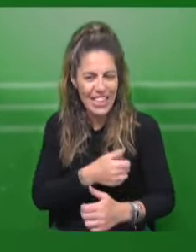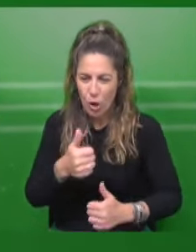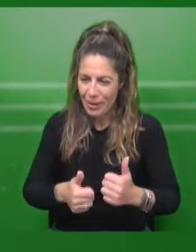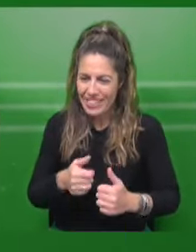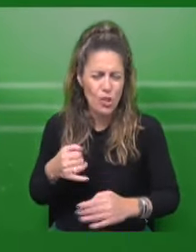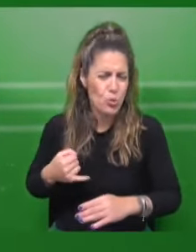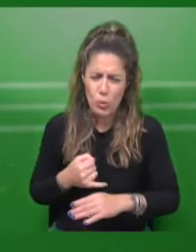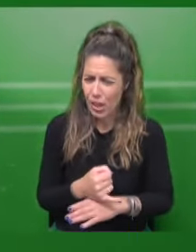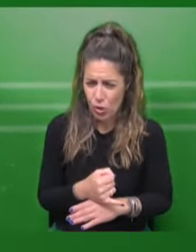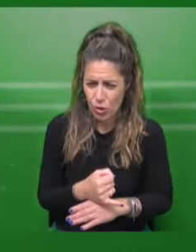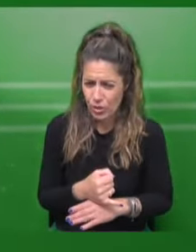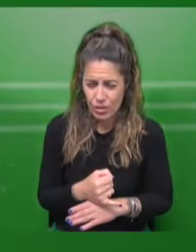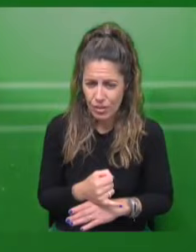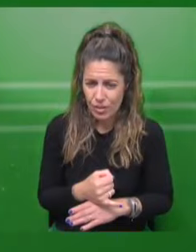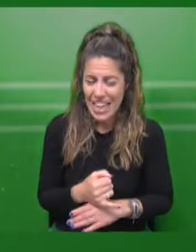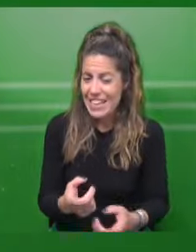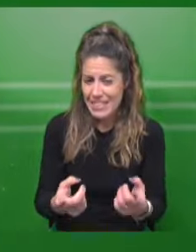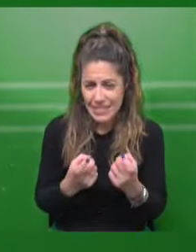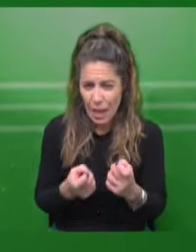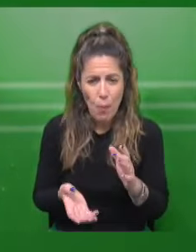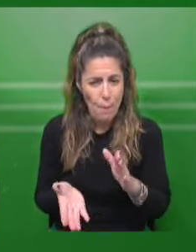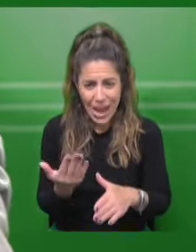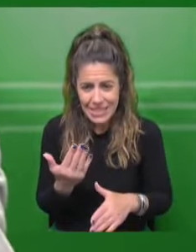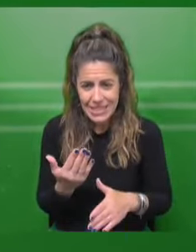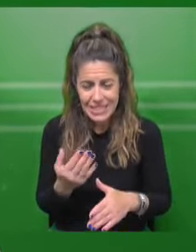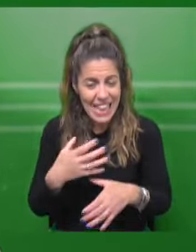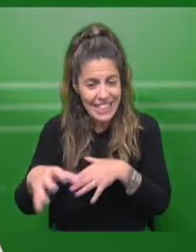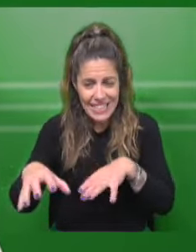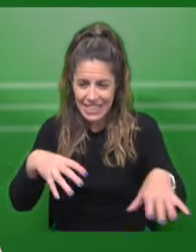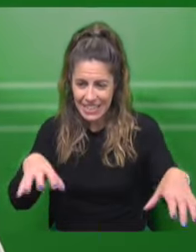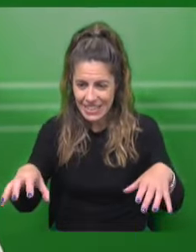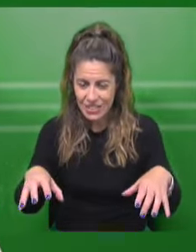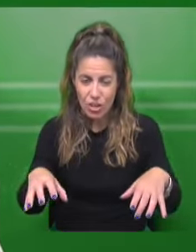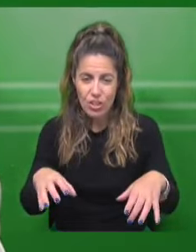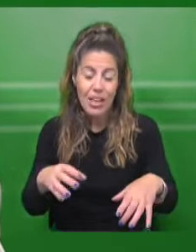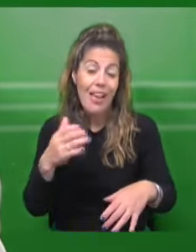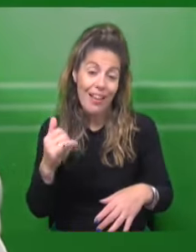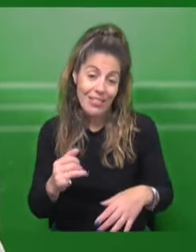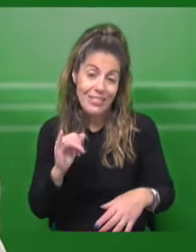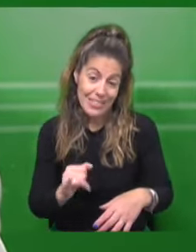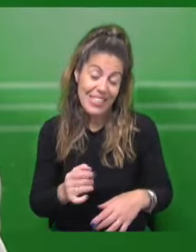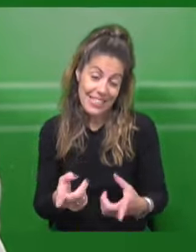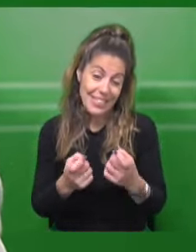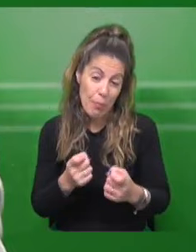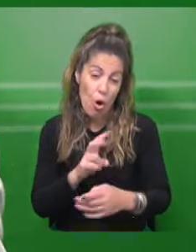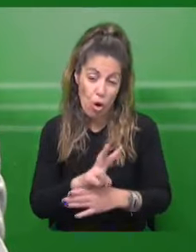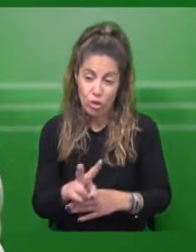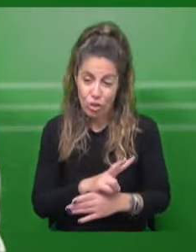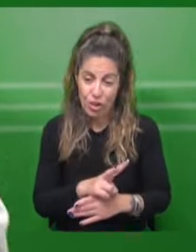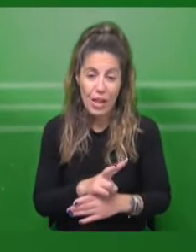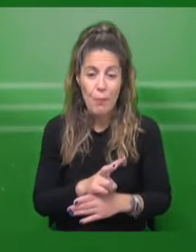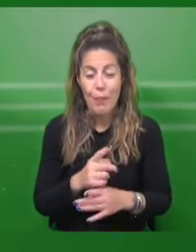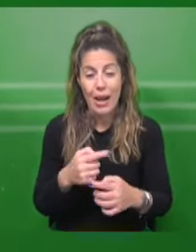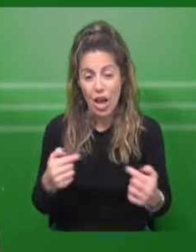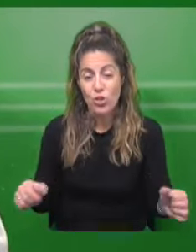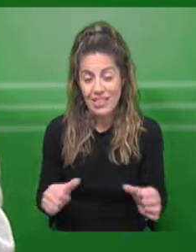un error estratégico necesitamos más que nunca la descentralización por supuesto tiene que haber controles para las para que las cosas se